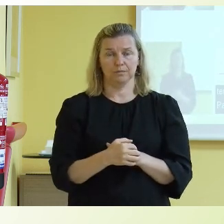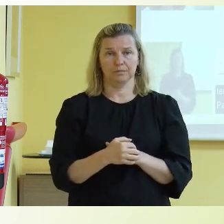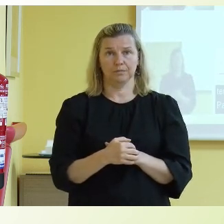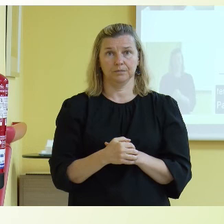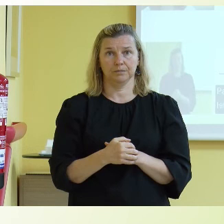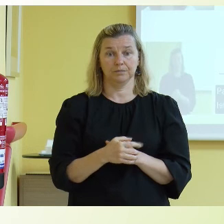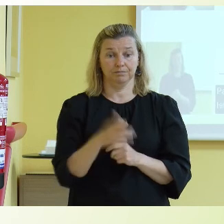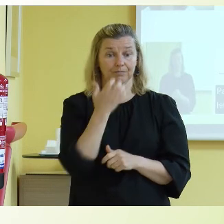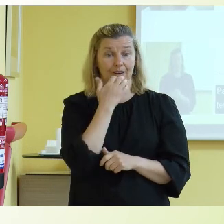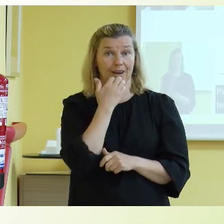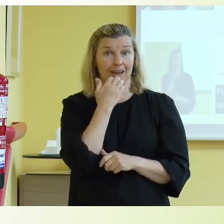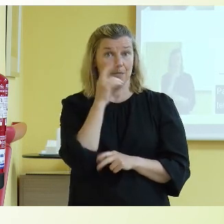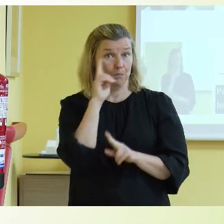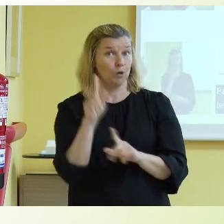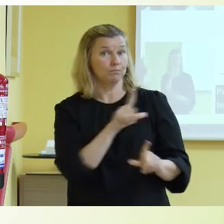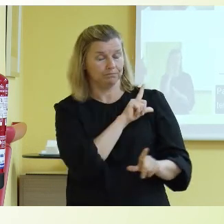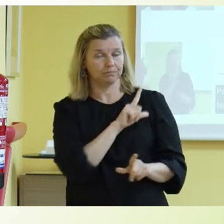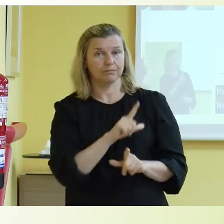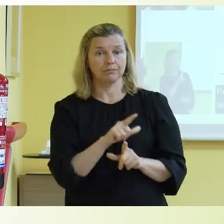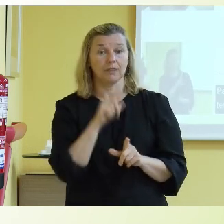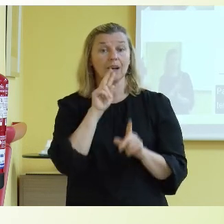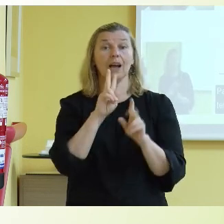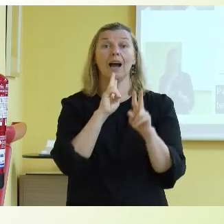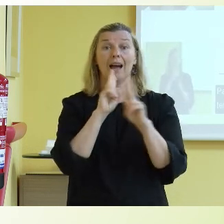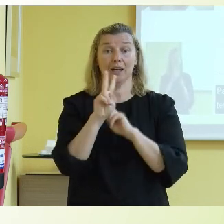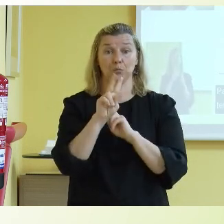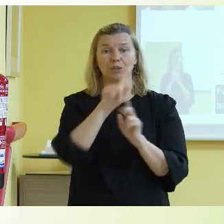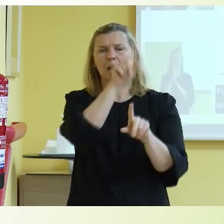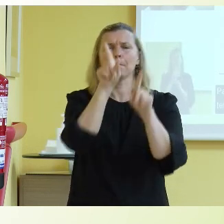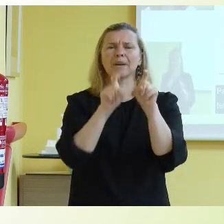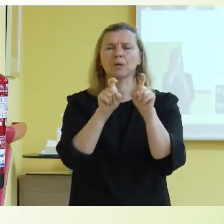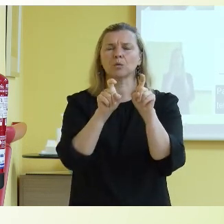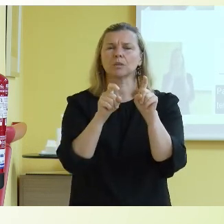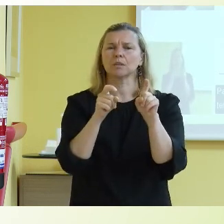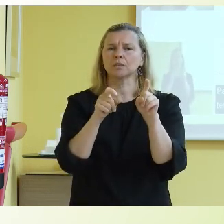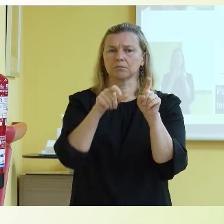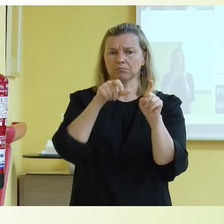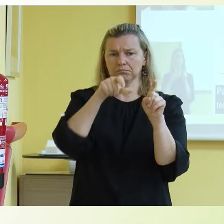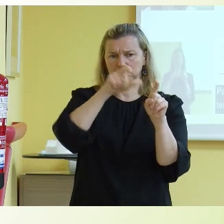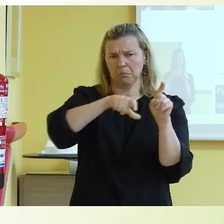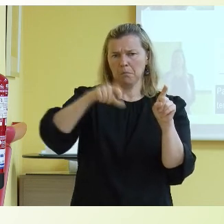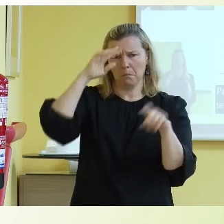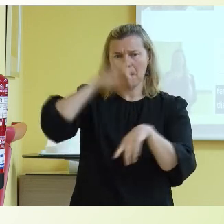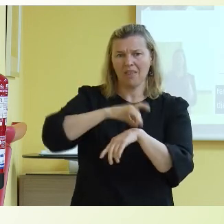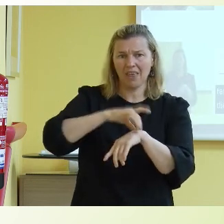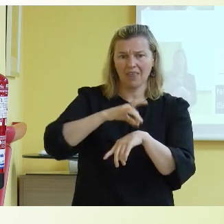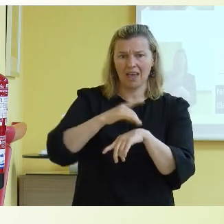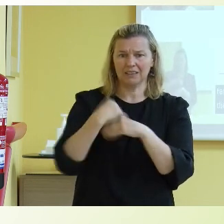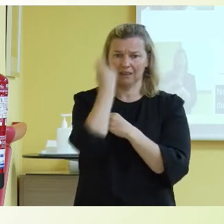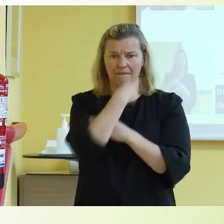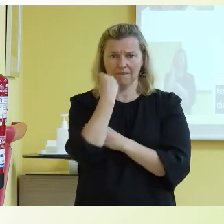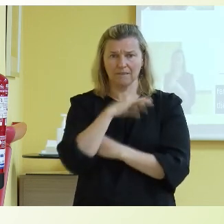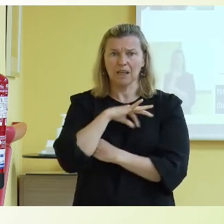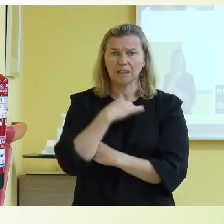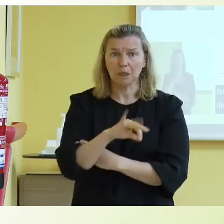este ejemplo que se muestra en la diapositiva, en la respuesta a la pregunta sobre si los pacientes pueden asearse, vemos que